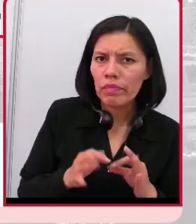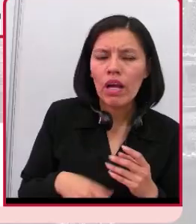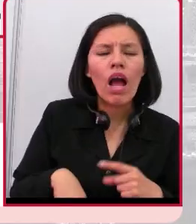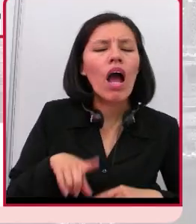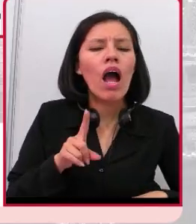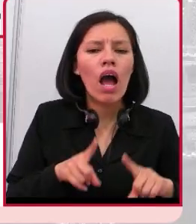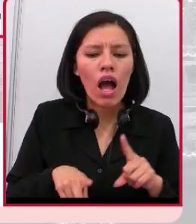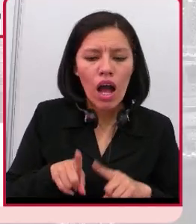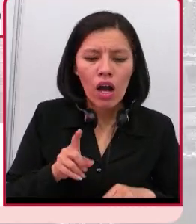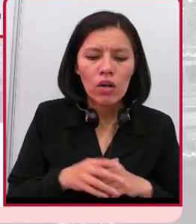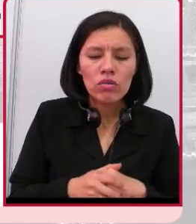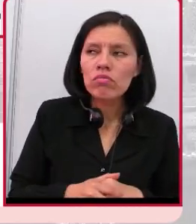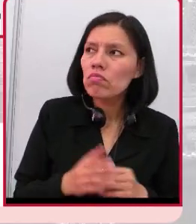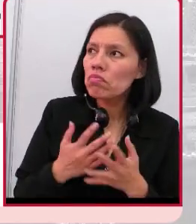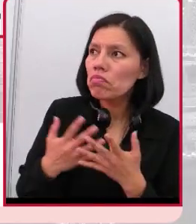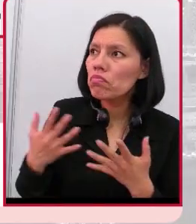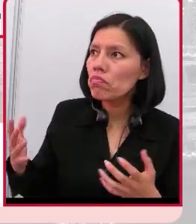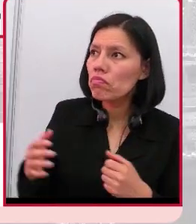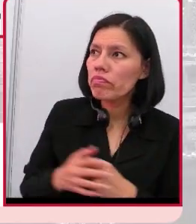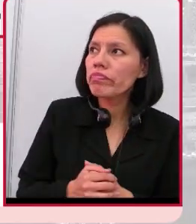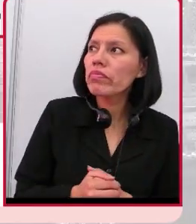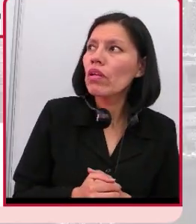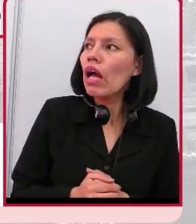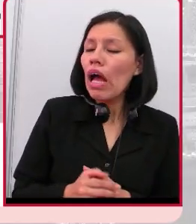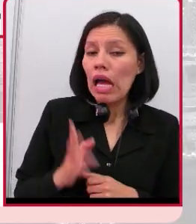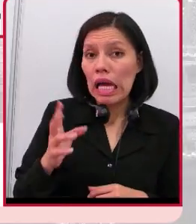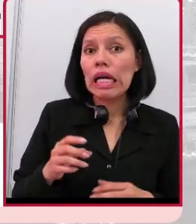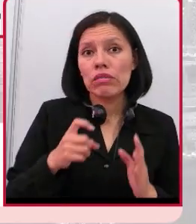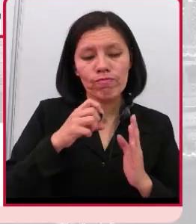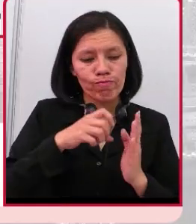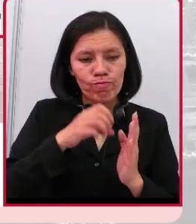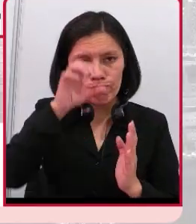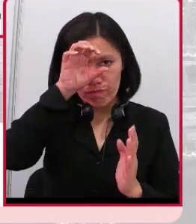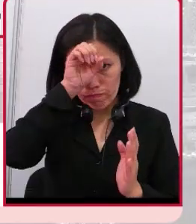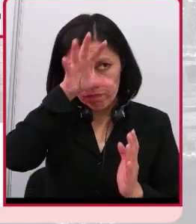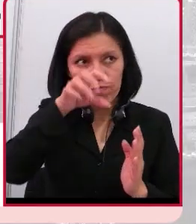algunas de las cosas que están sucediendo en nuestra mina.